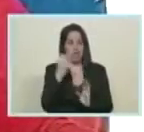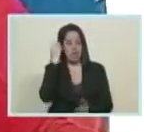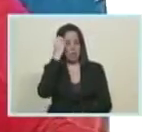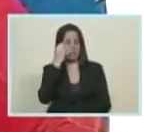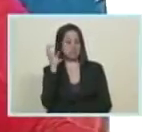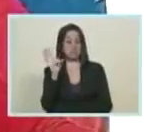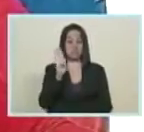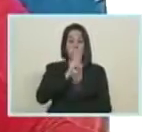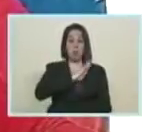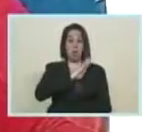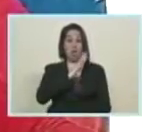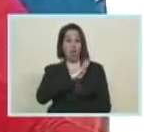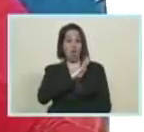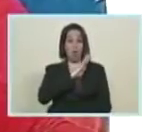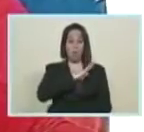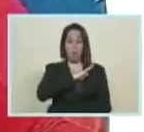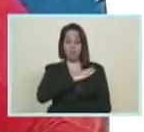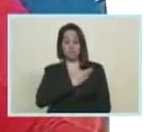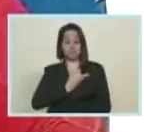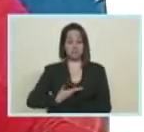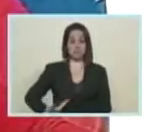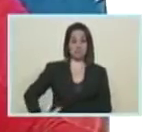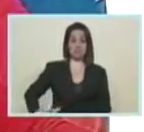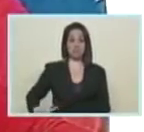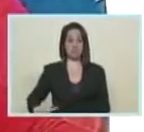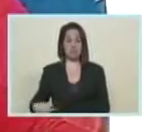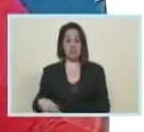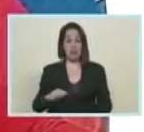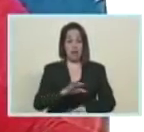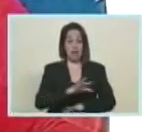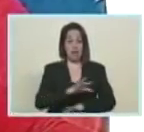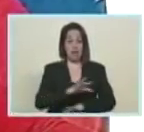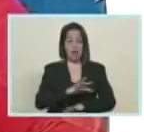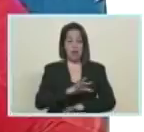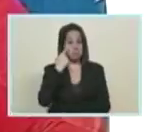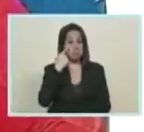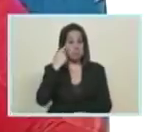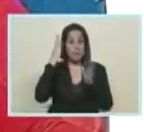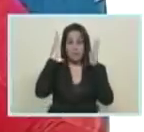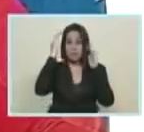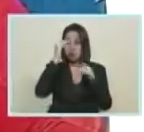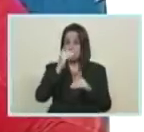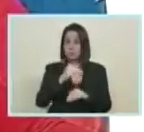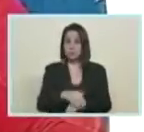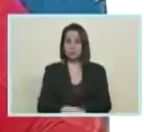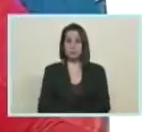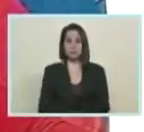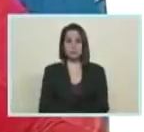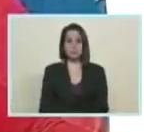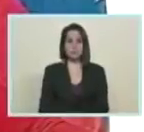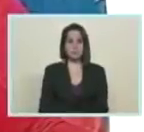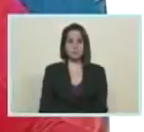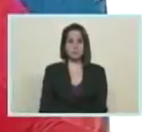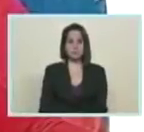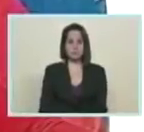creyeron dueños de la faja petrolífera del Orinoco. Por favor.